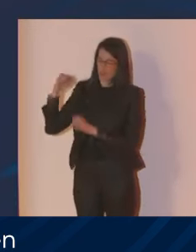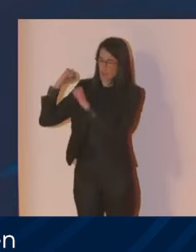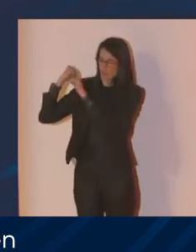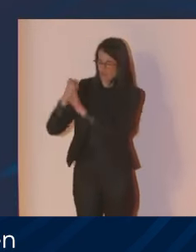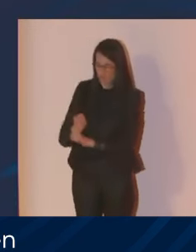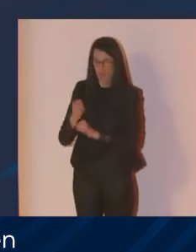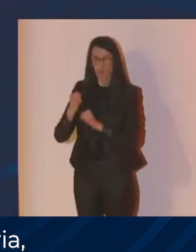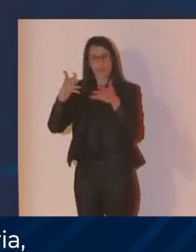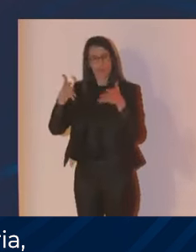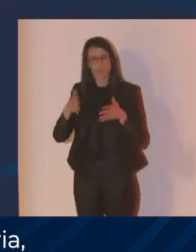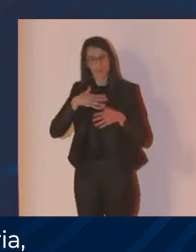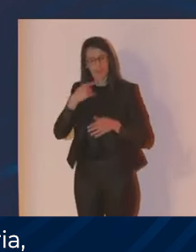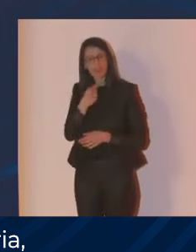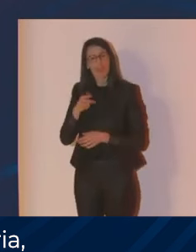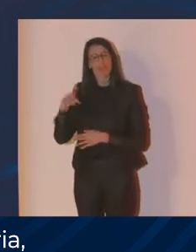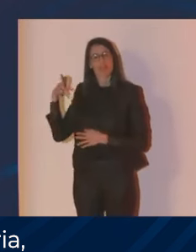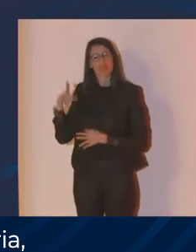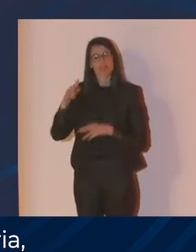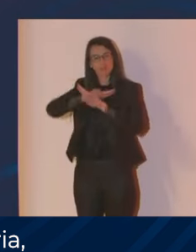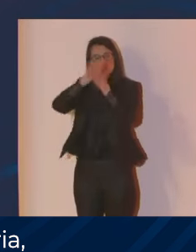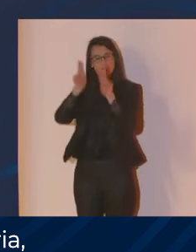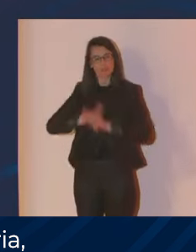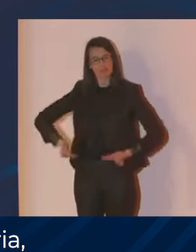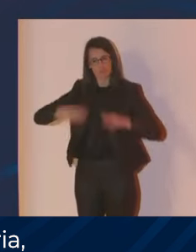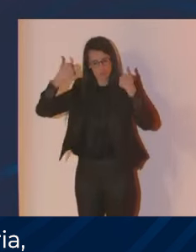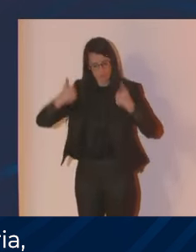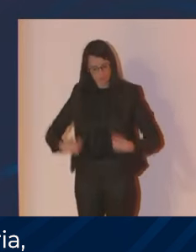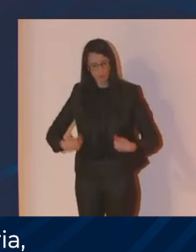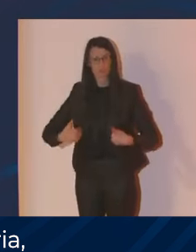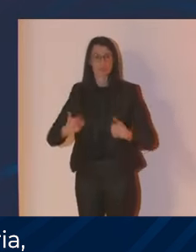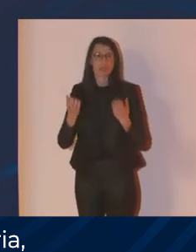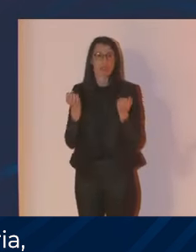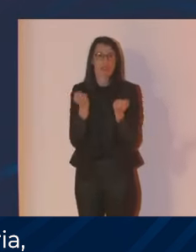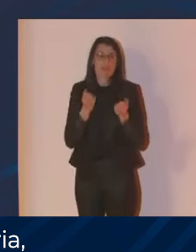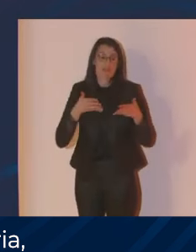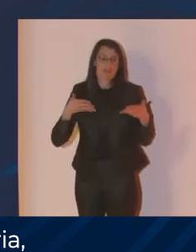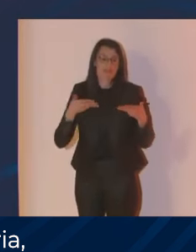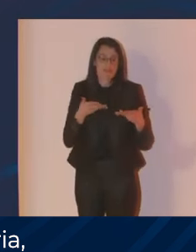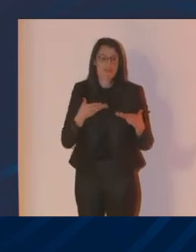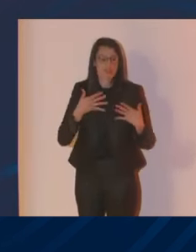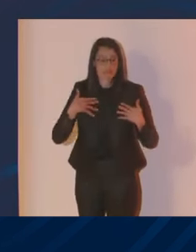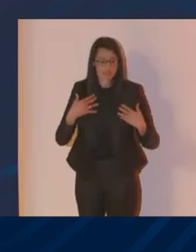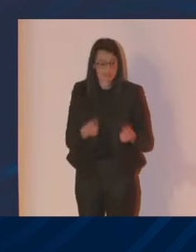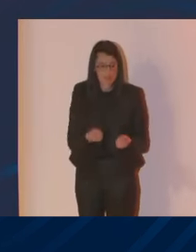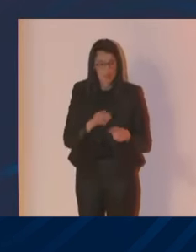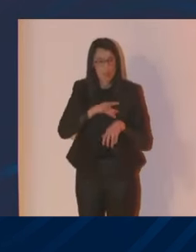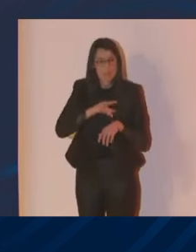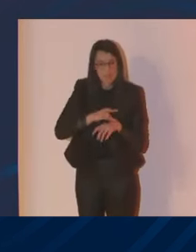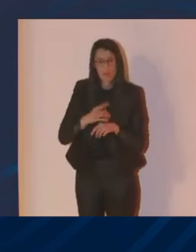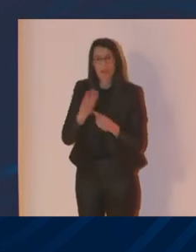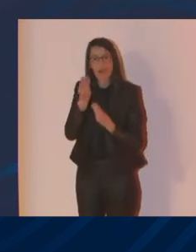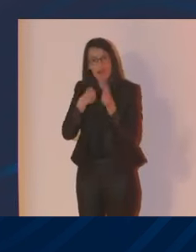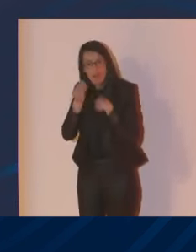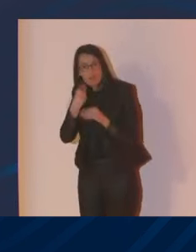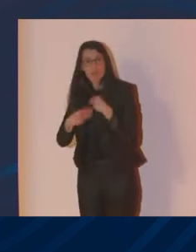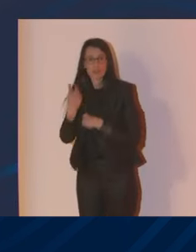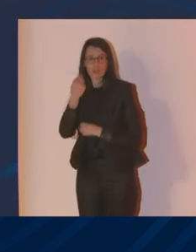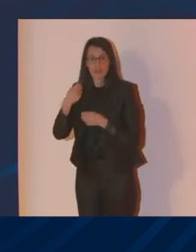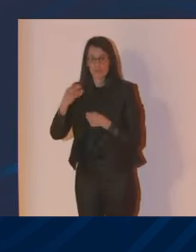también derecho internacional humanitario, asistencia sanitaria, alimento, necesidades básicas,